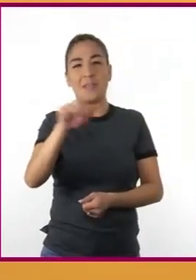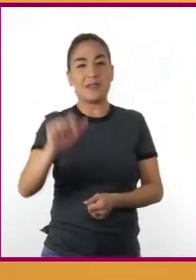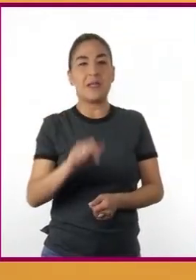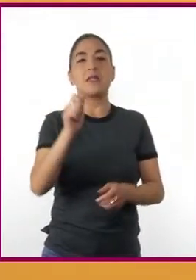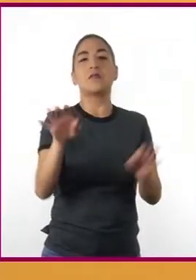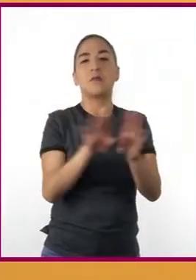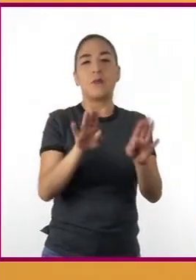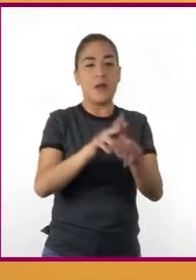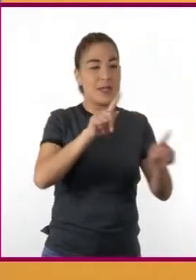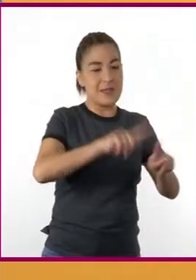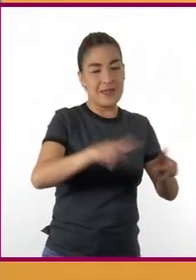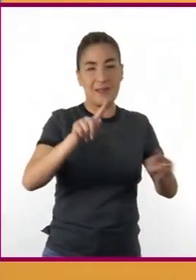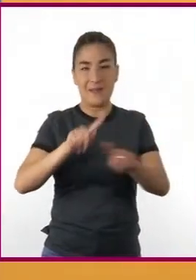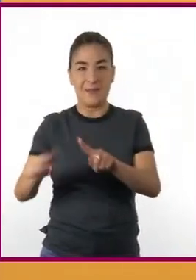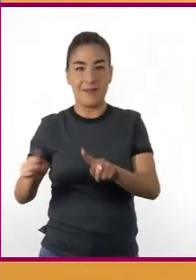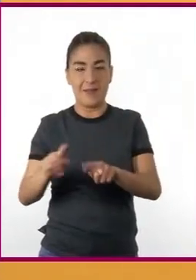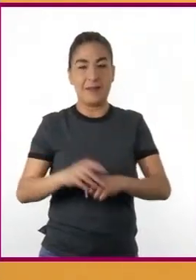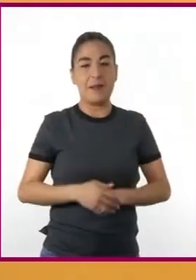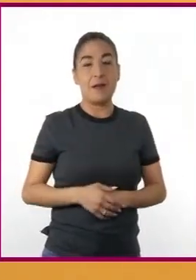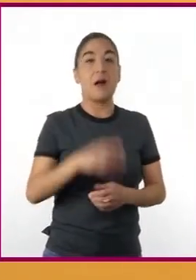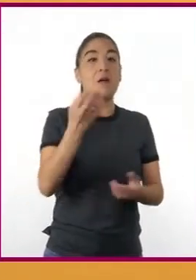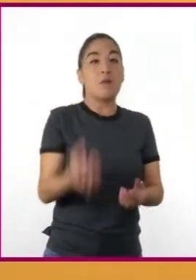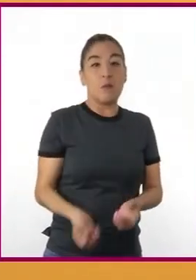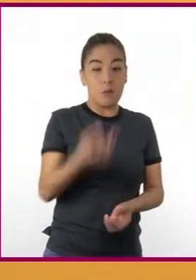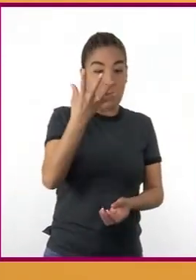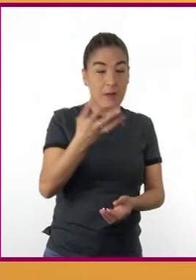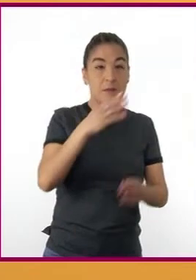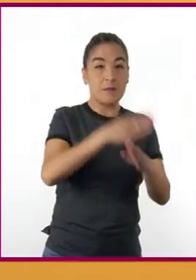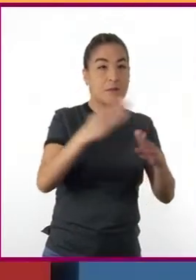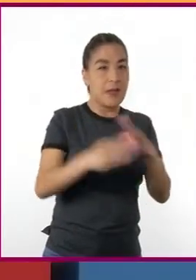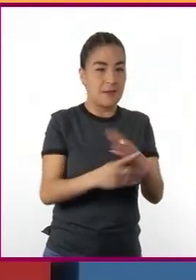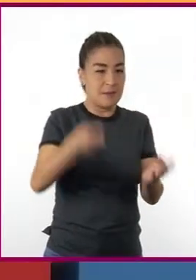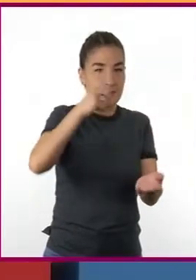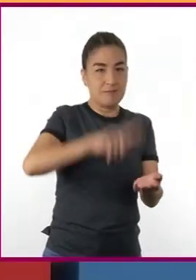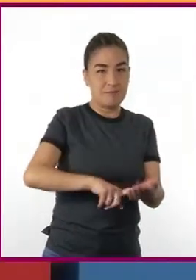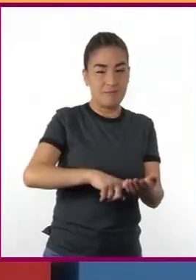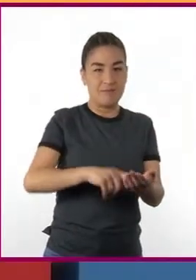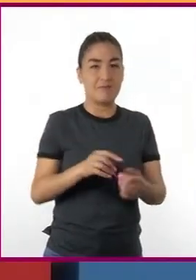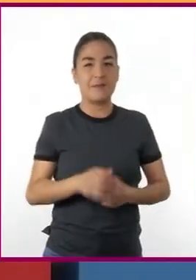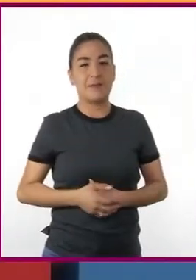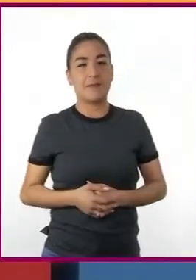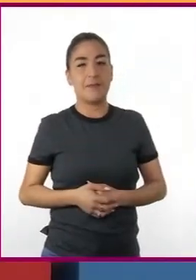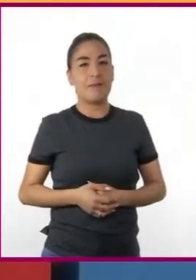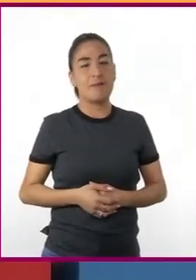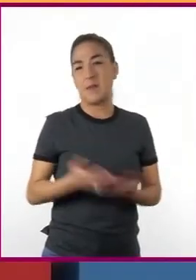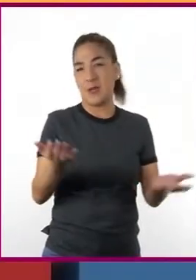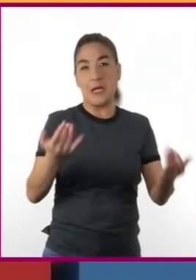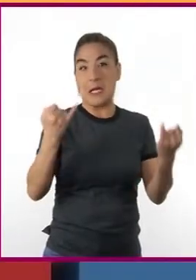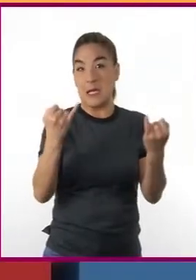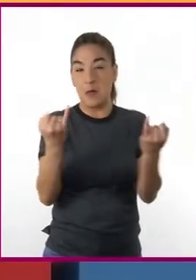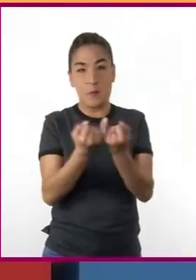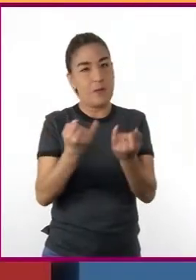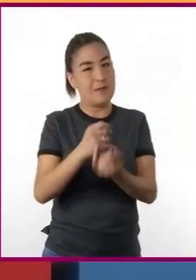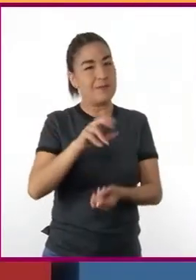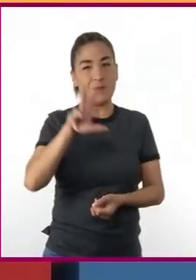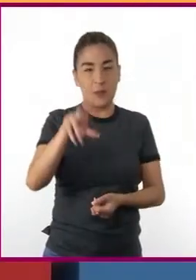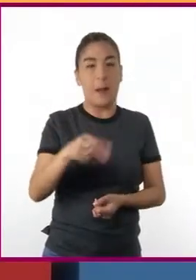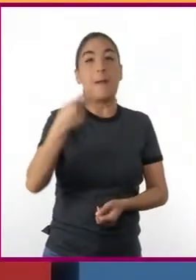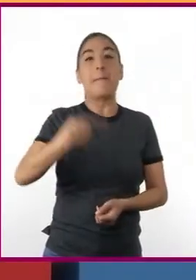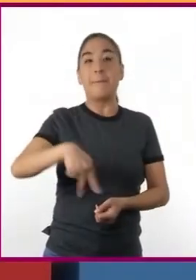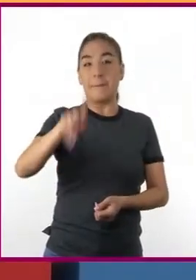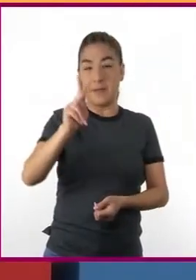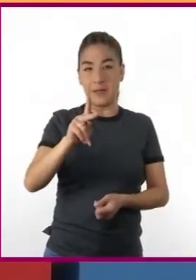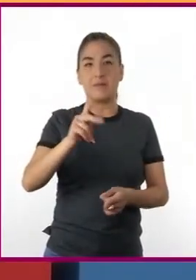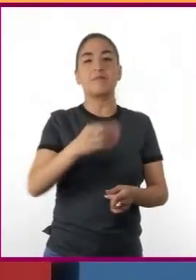los que se mide la masa, la cantidad de materia. No son equivalentes, pero, muy